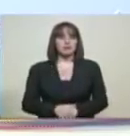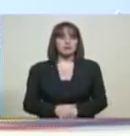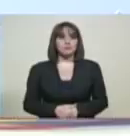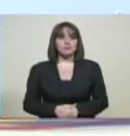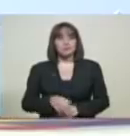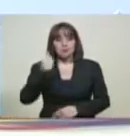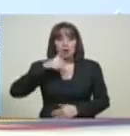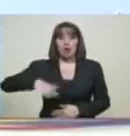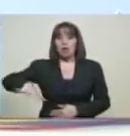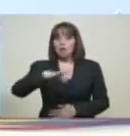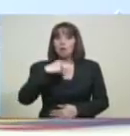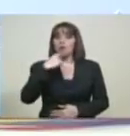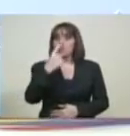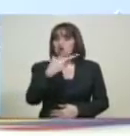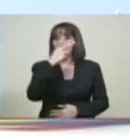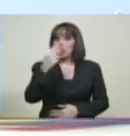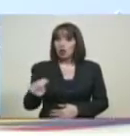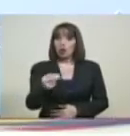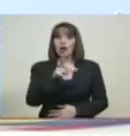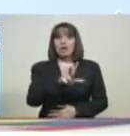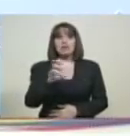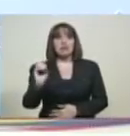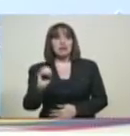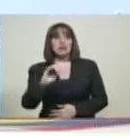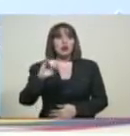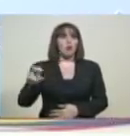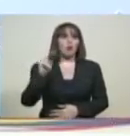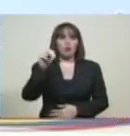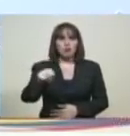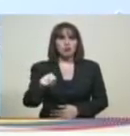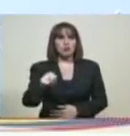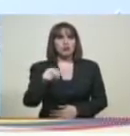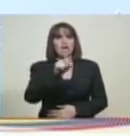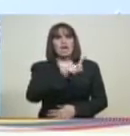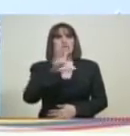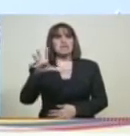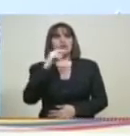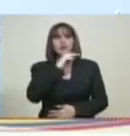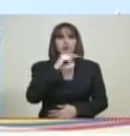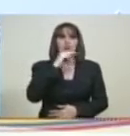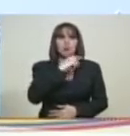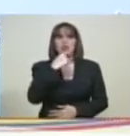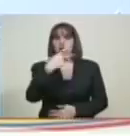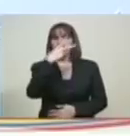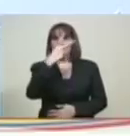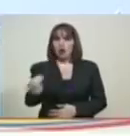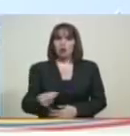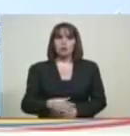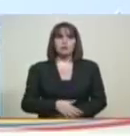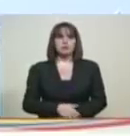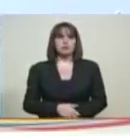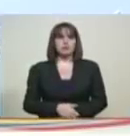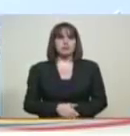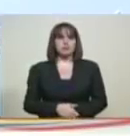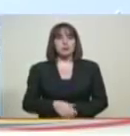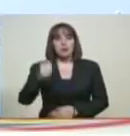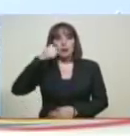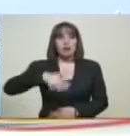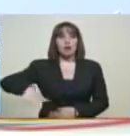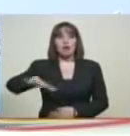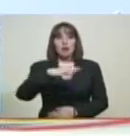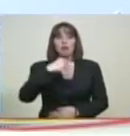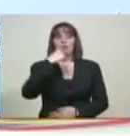pueblo dijo que no el 30 de julio el pueblo dijo que no el 15 de octubre y dijo que no el 10 de diciembre y el pueblo dirá que no